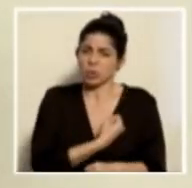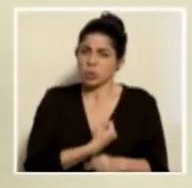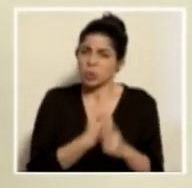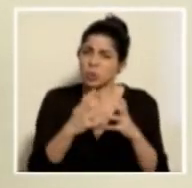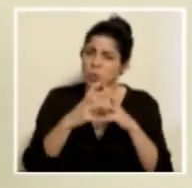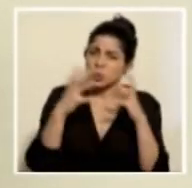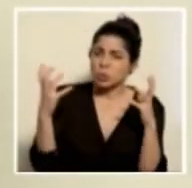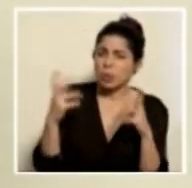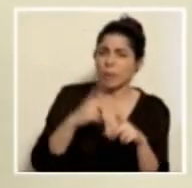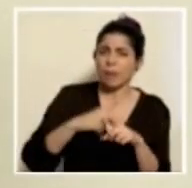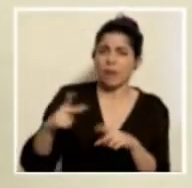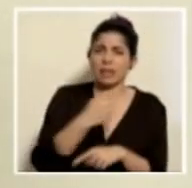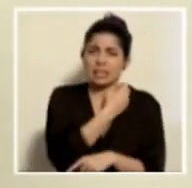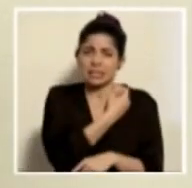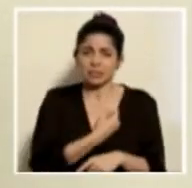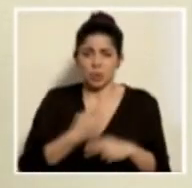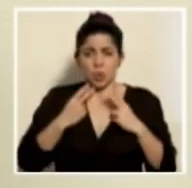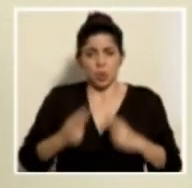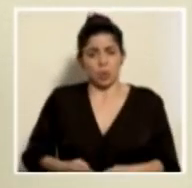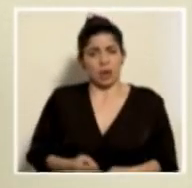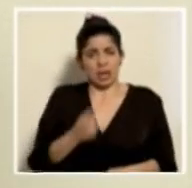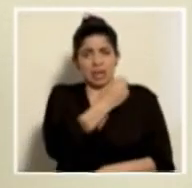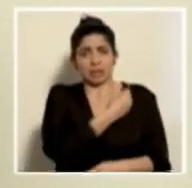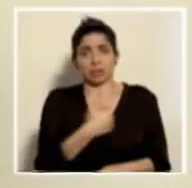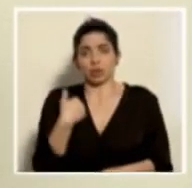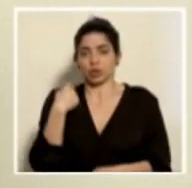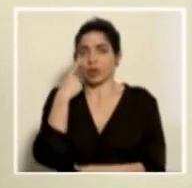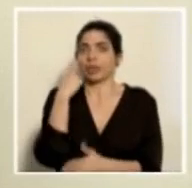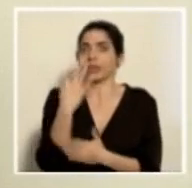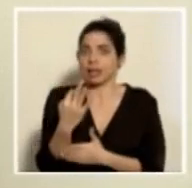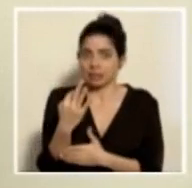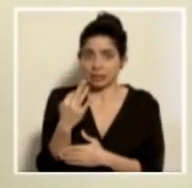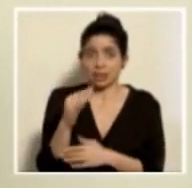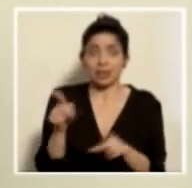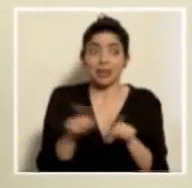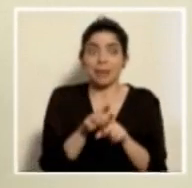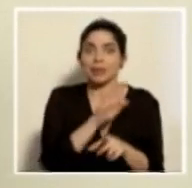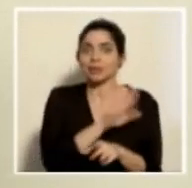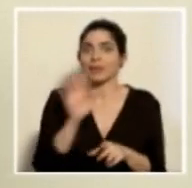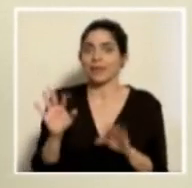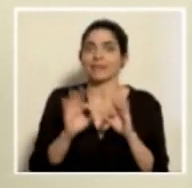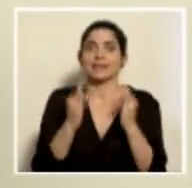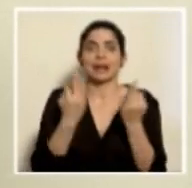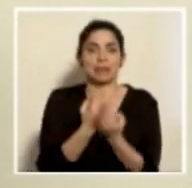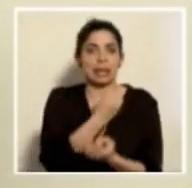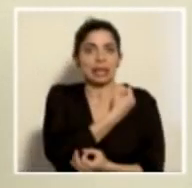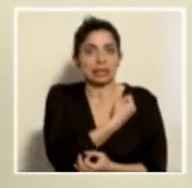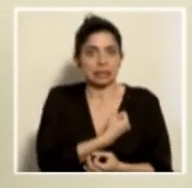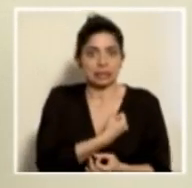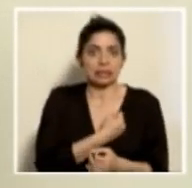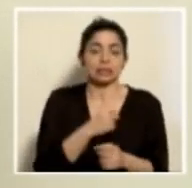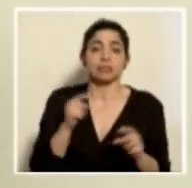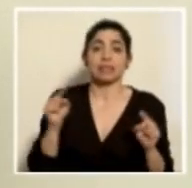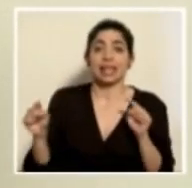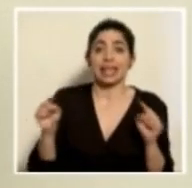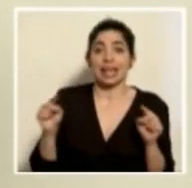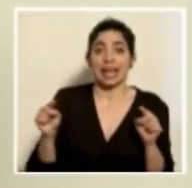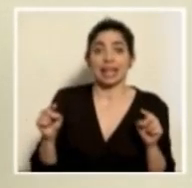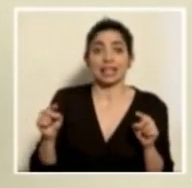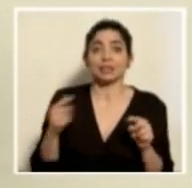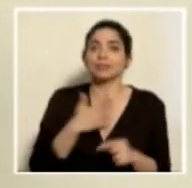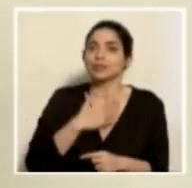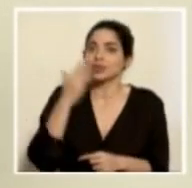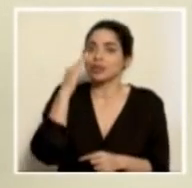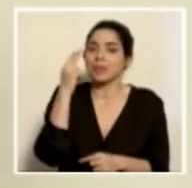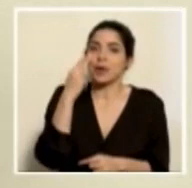sacrificio profesional y humano del cual yo he sido testigo, también familiar. Y ellos están, lo sé